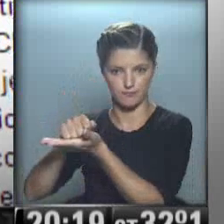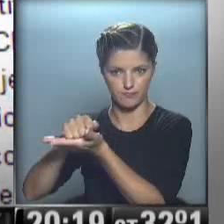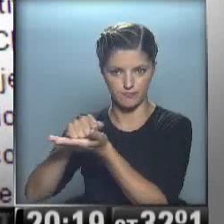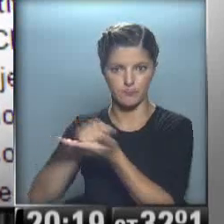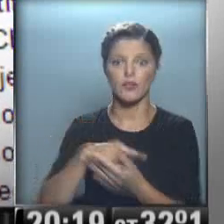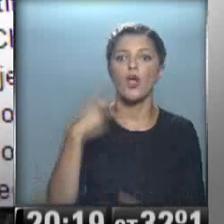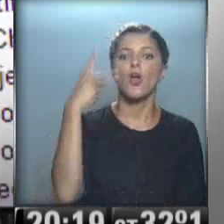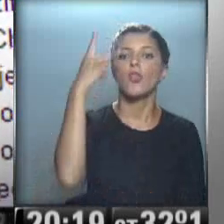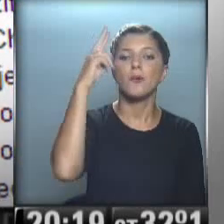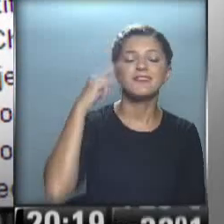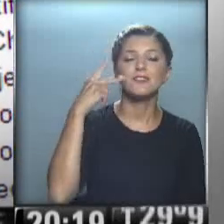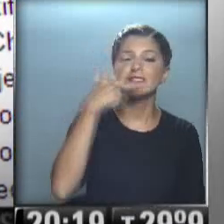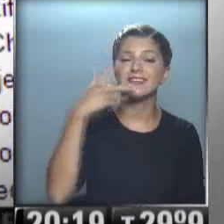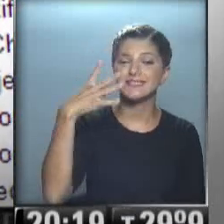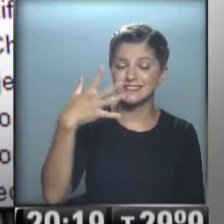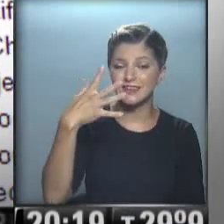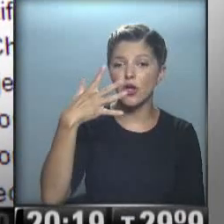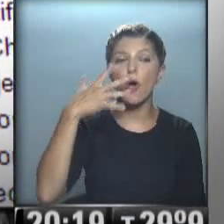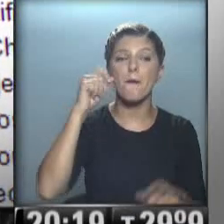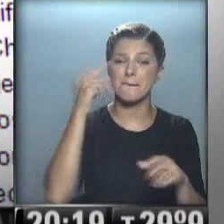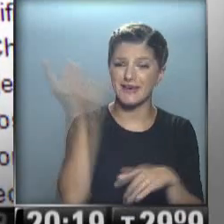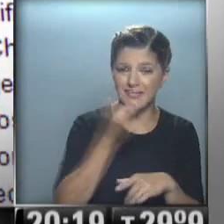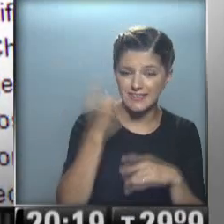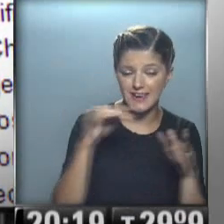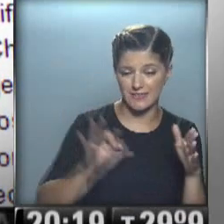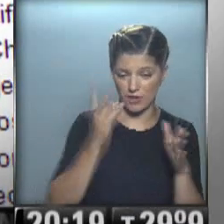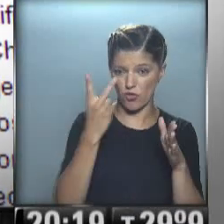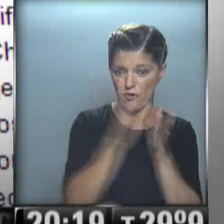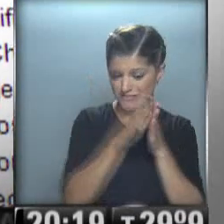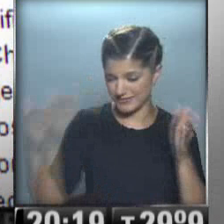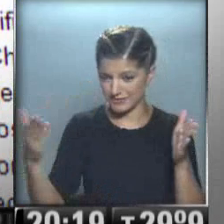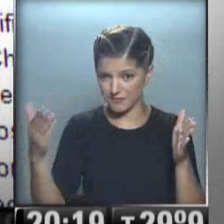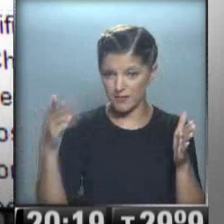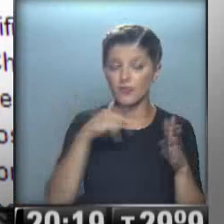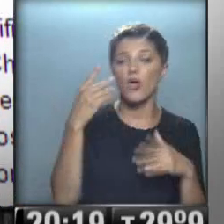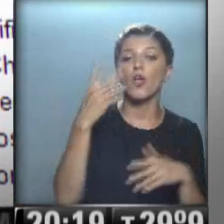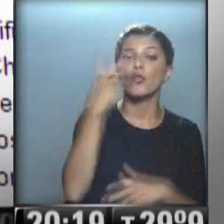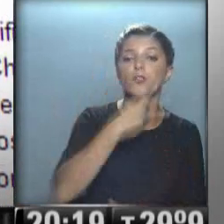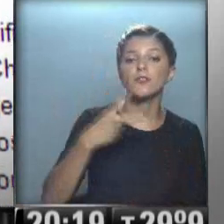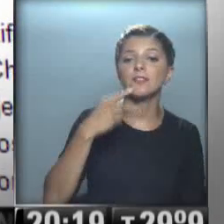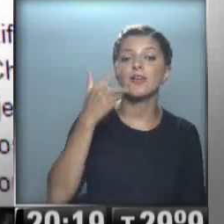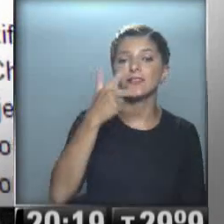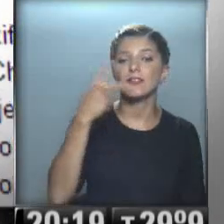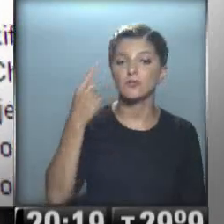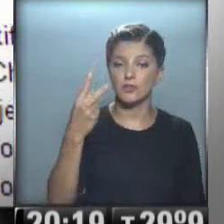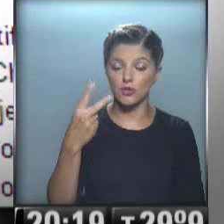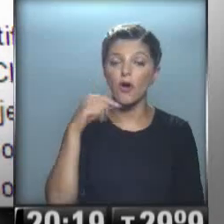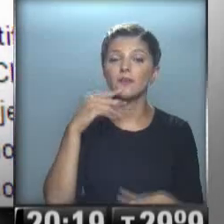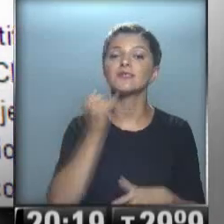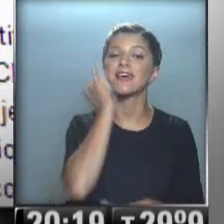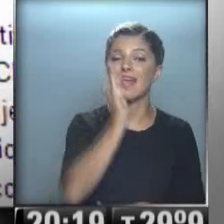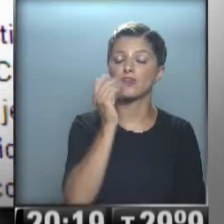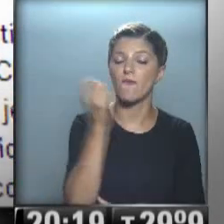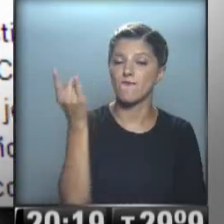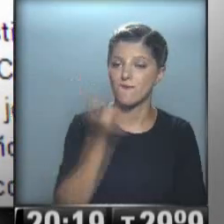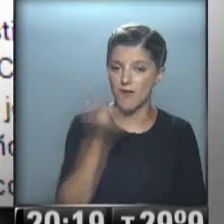mentiras en 2 años George Bush 232 declaraciones falsas sobre el presunto arsenal de armas de destrucción masiva en